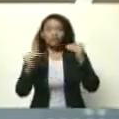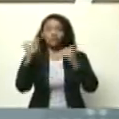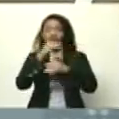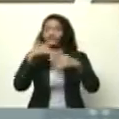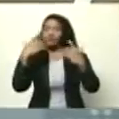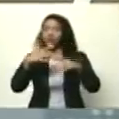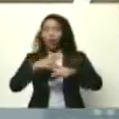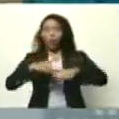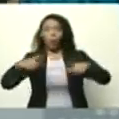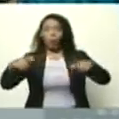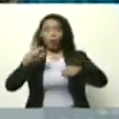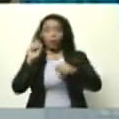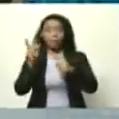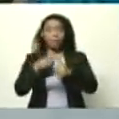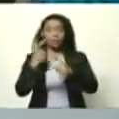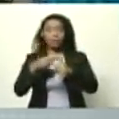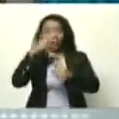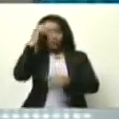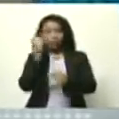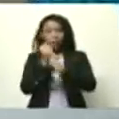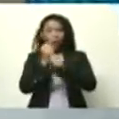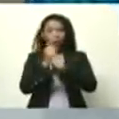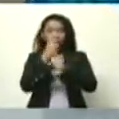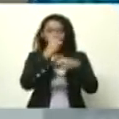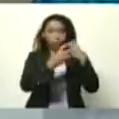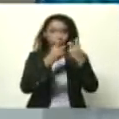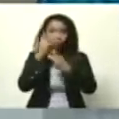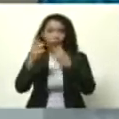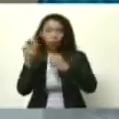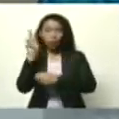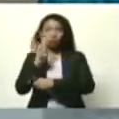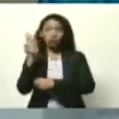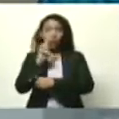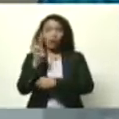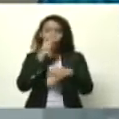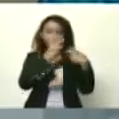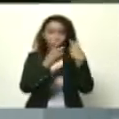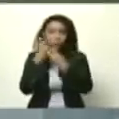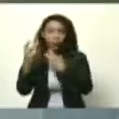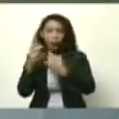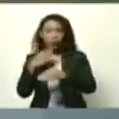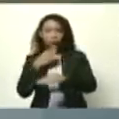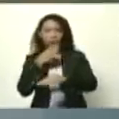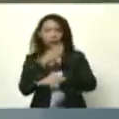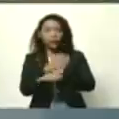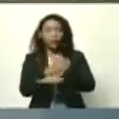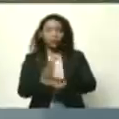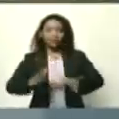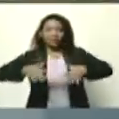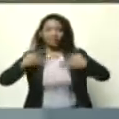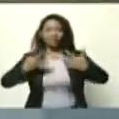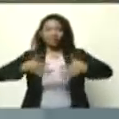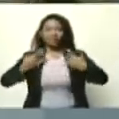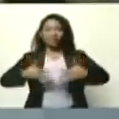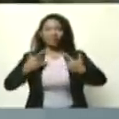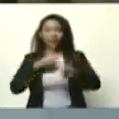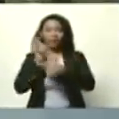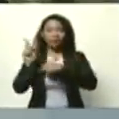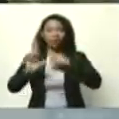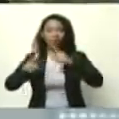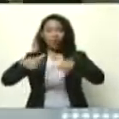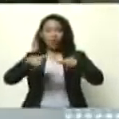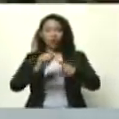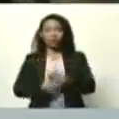comunicaron los principales operadores turísticos, usuarios turísticos que estuvieron, bueno, disfrutando de esos